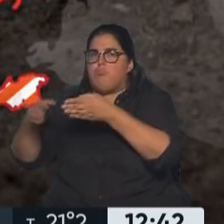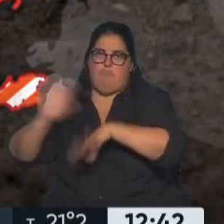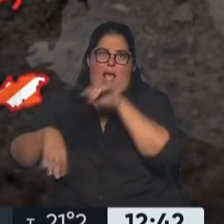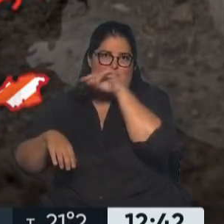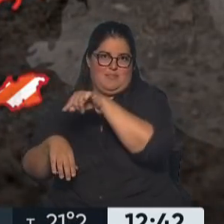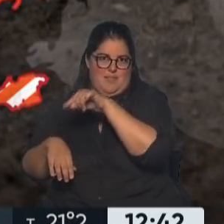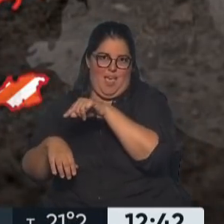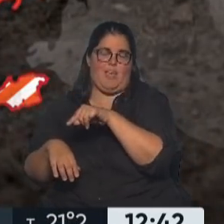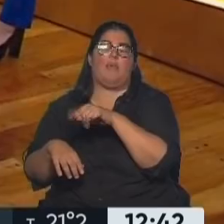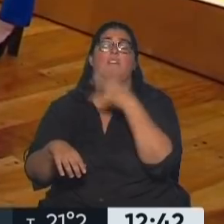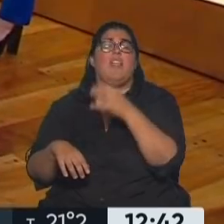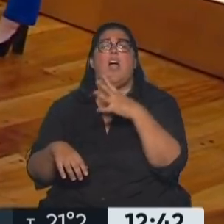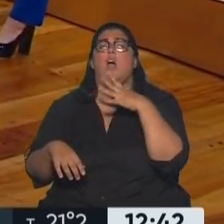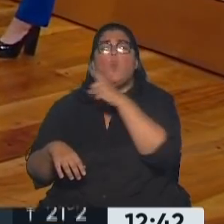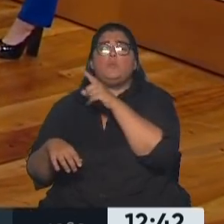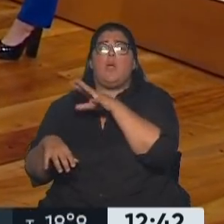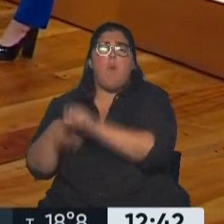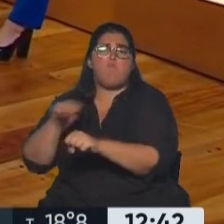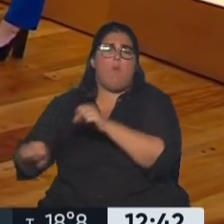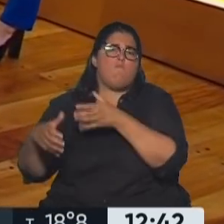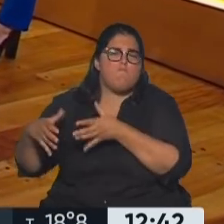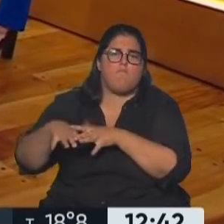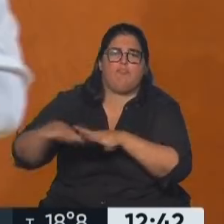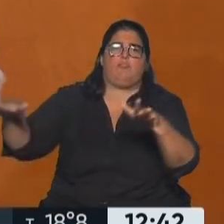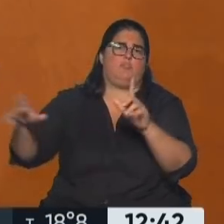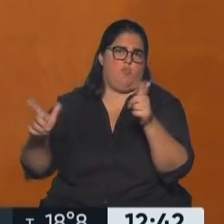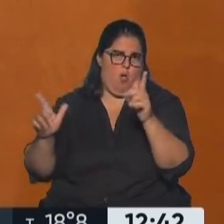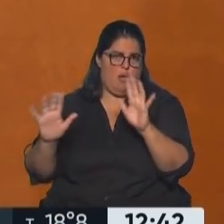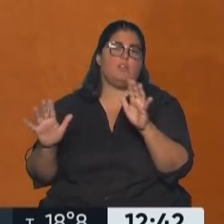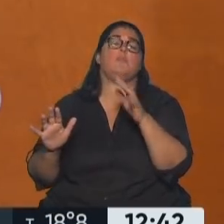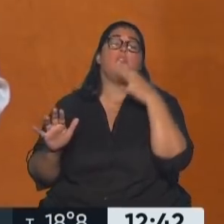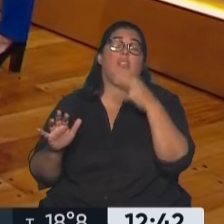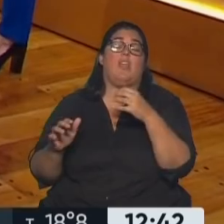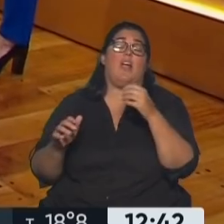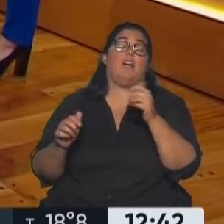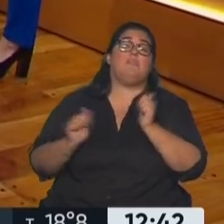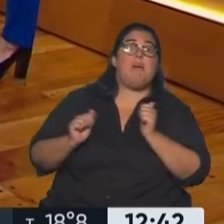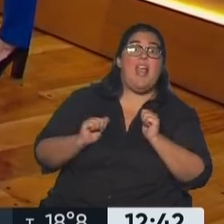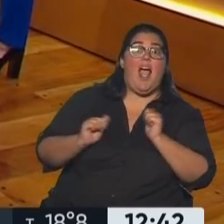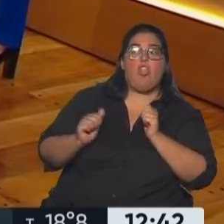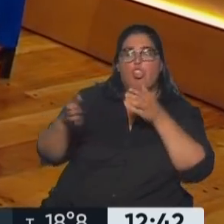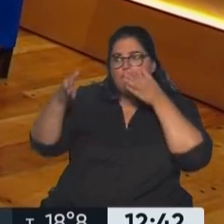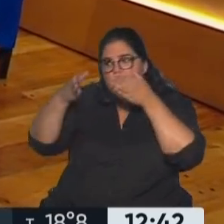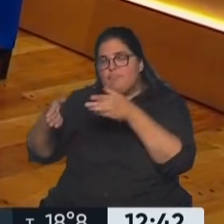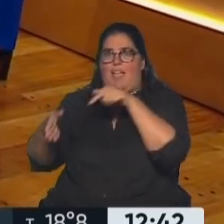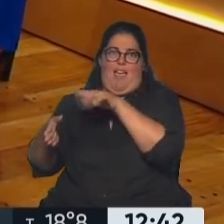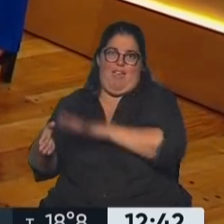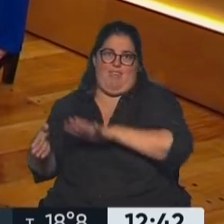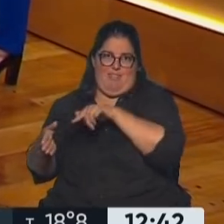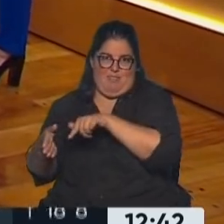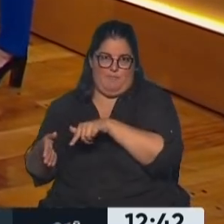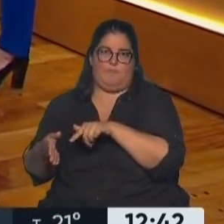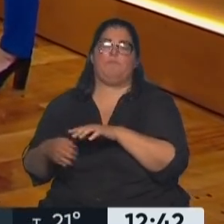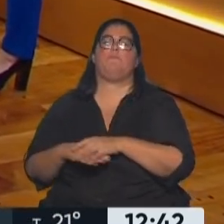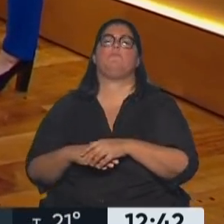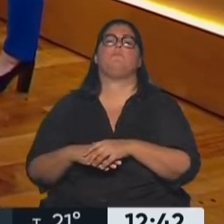avances en esta región en estos últimos días, pero sí se espera que justamente la estrategia o el foco esté en esta región. Y